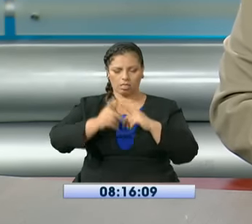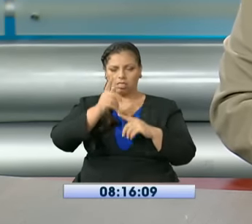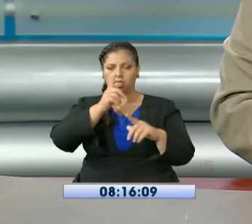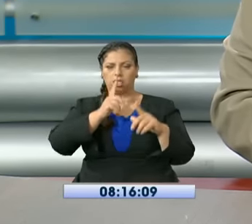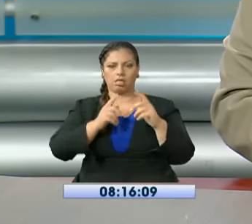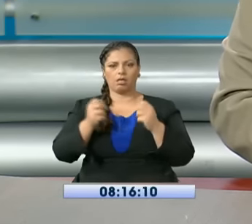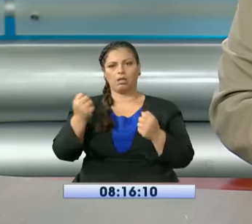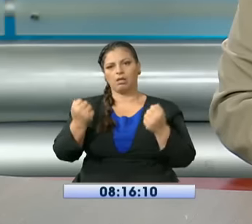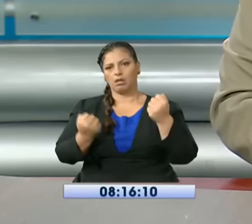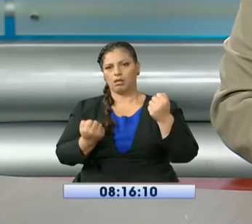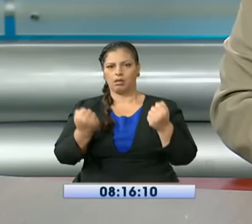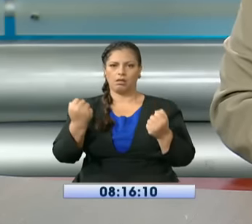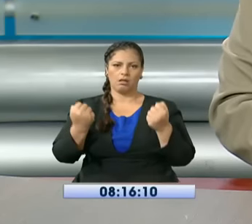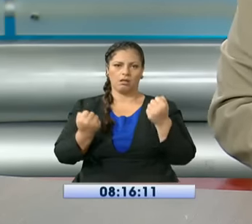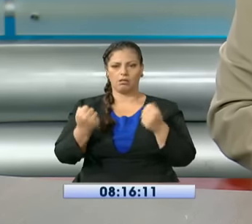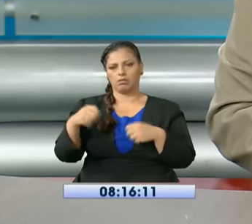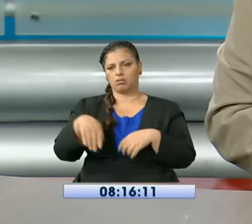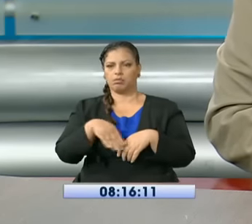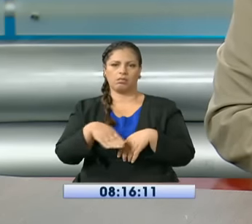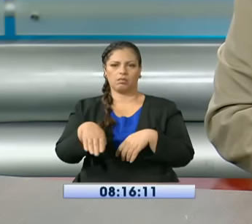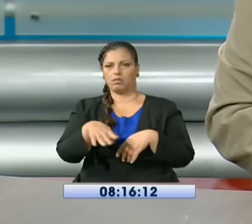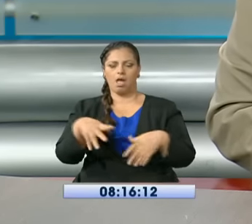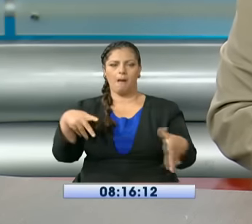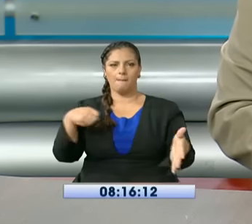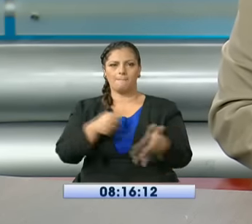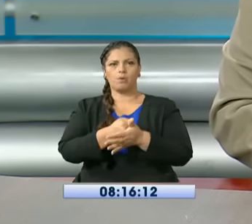Esto sucedió aquí, al norte de Guayaquil.